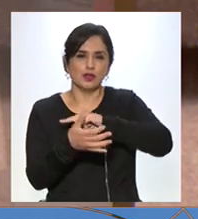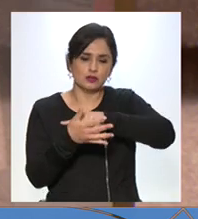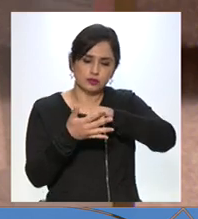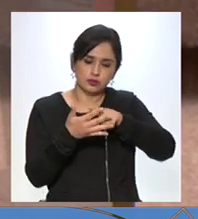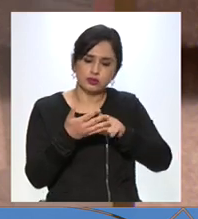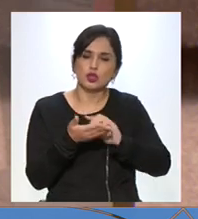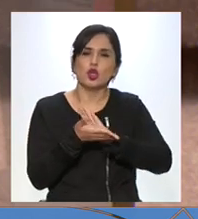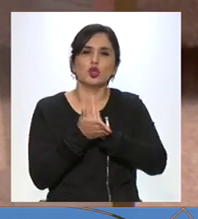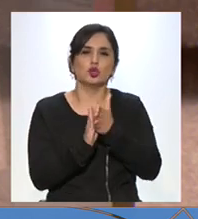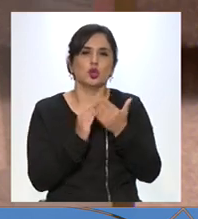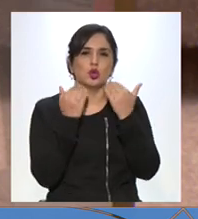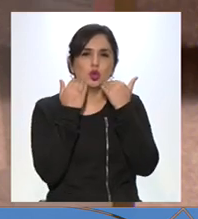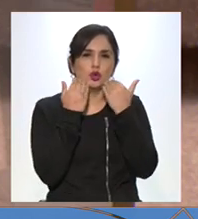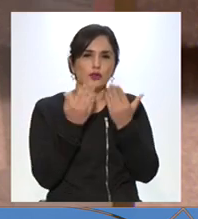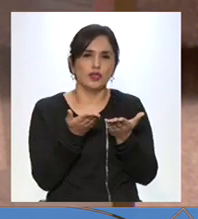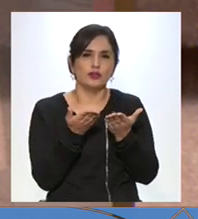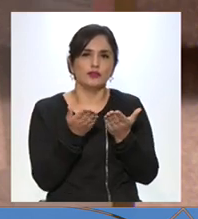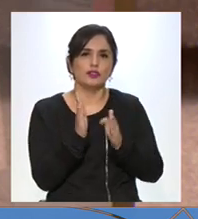alza y